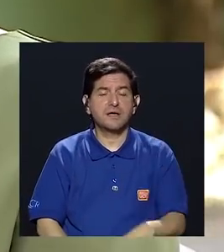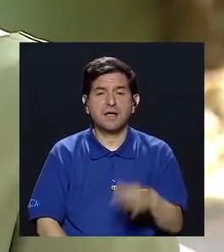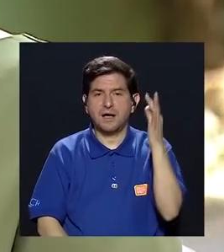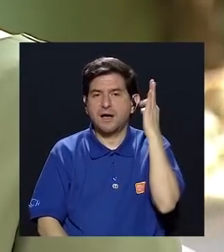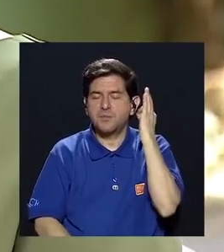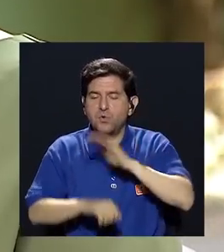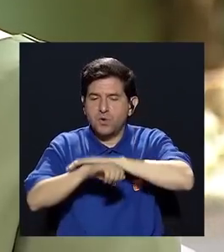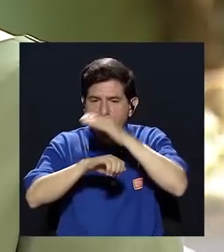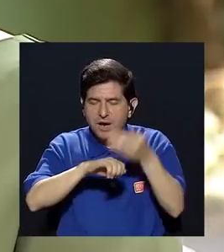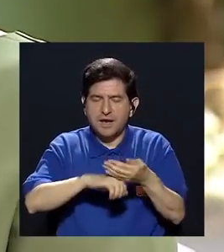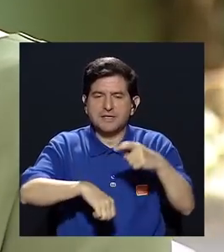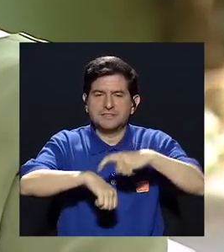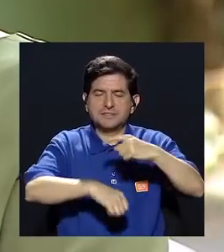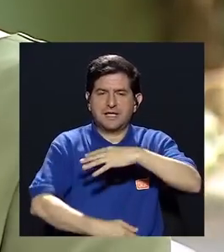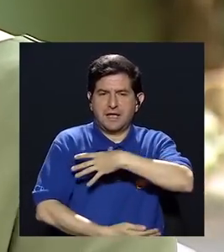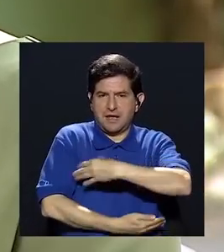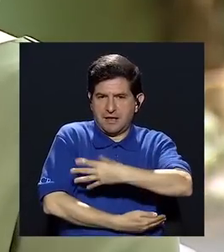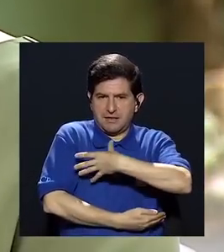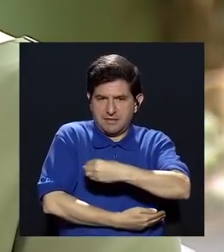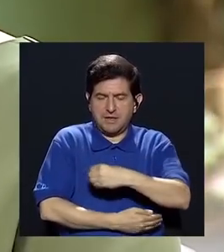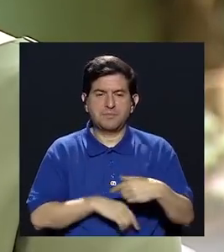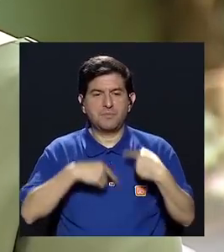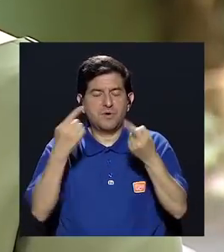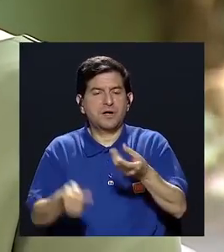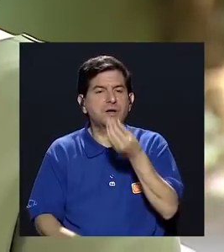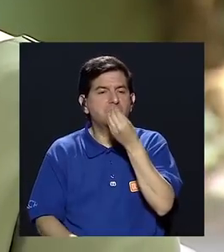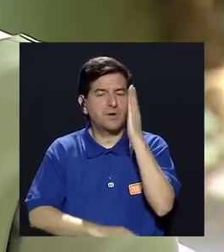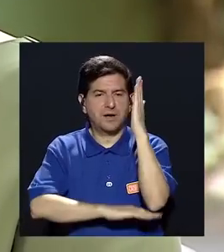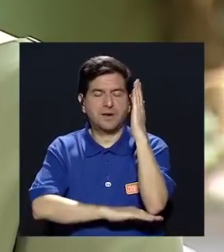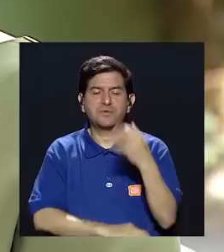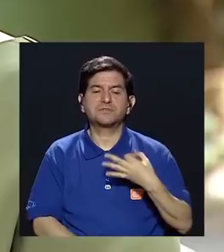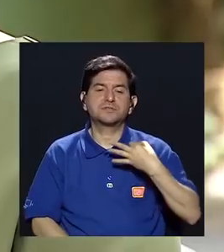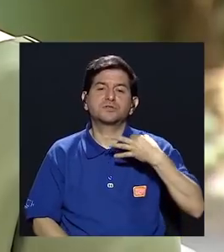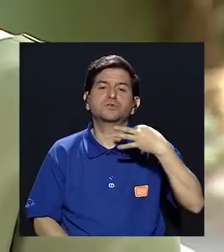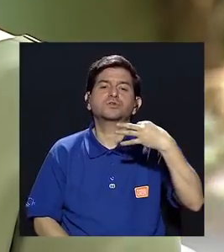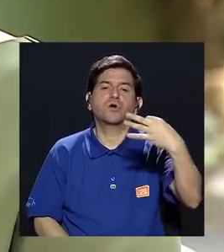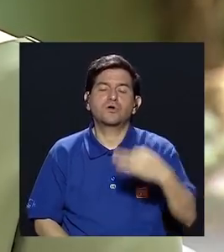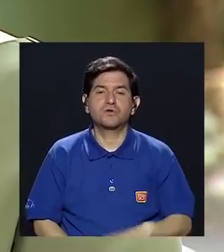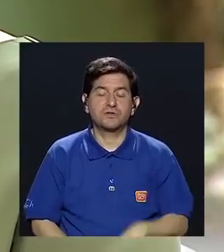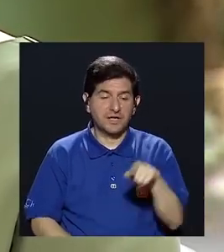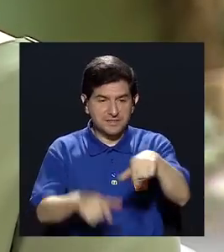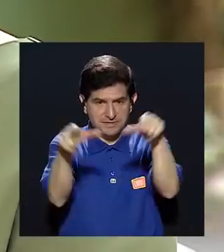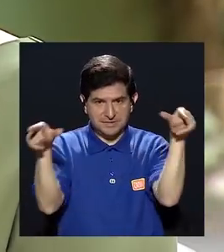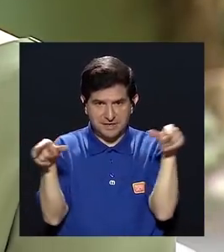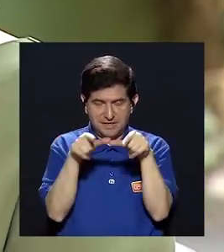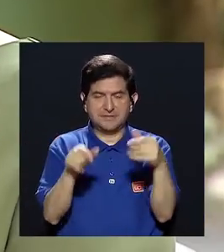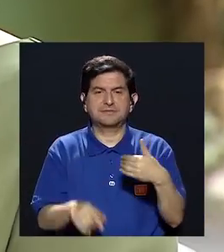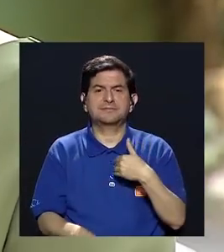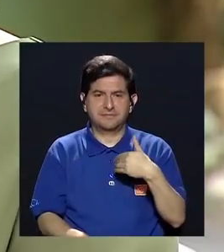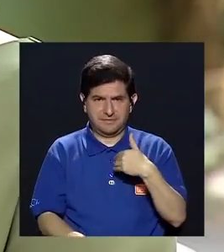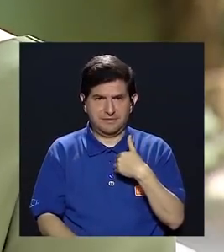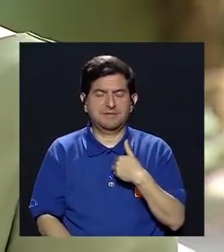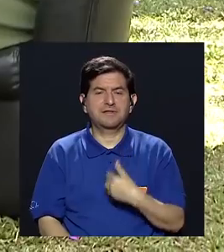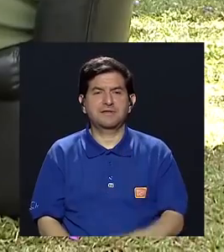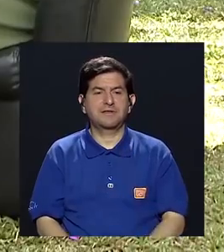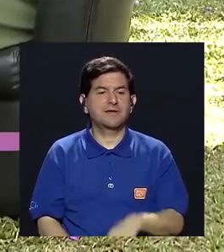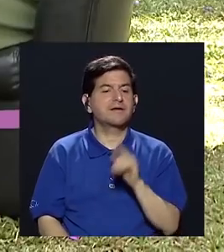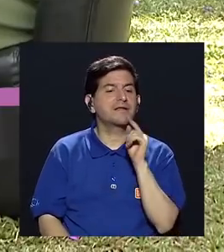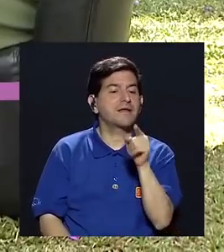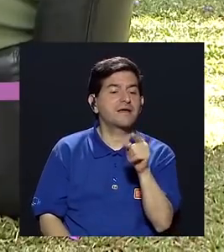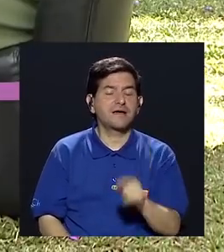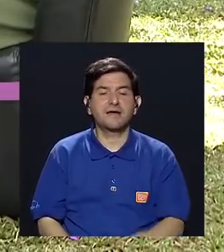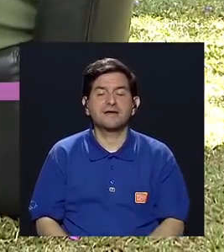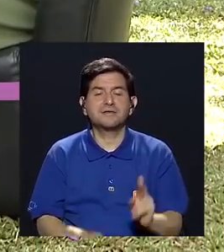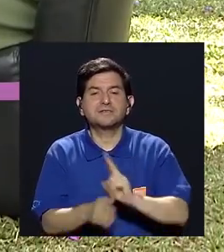las mujeres embarazadas sin periodo de lactancia que llegan a almorzar diariamente al establecimiento, porque tenemos